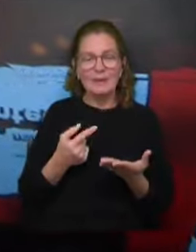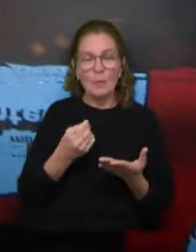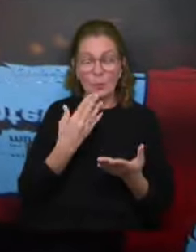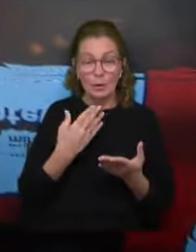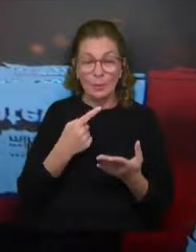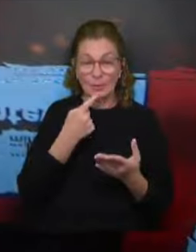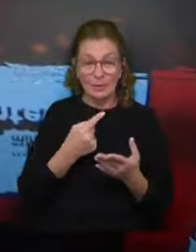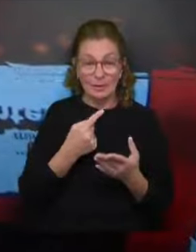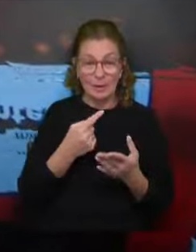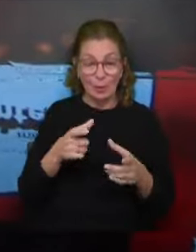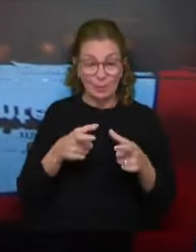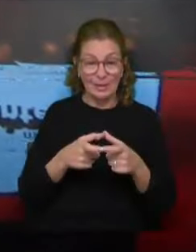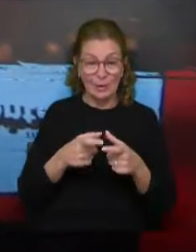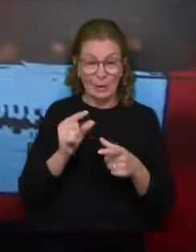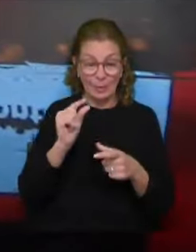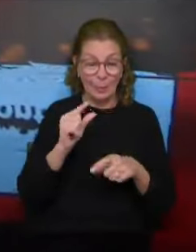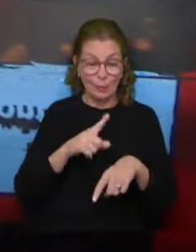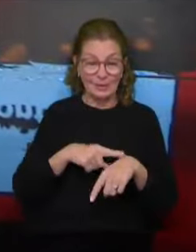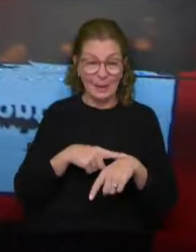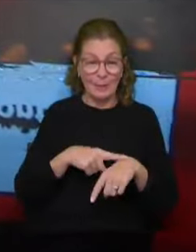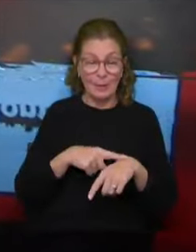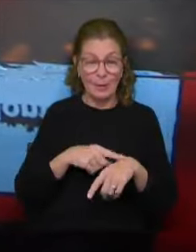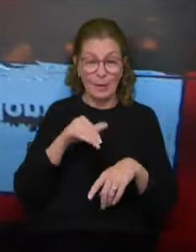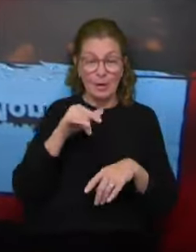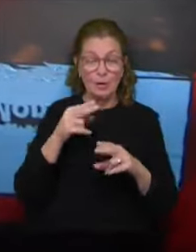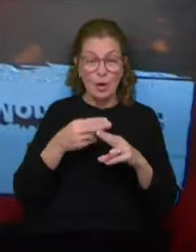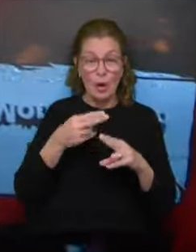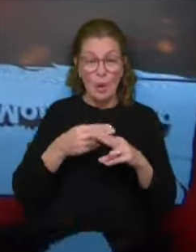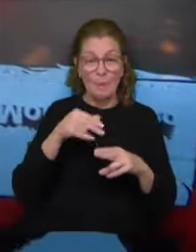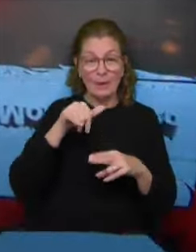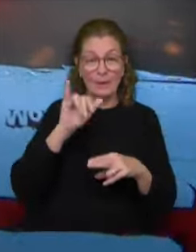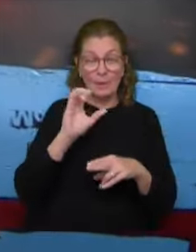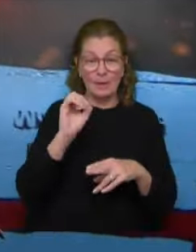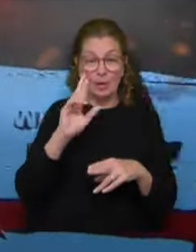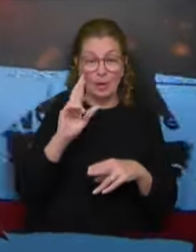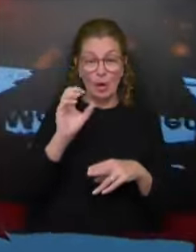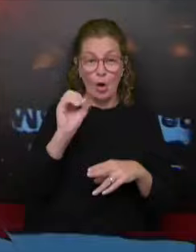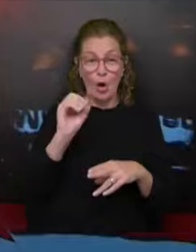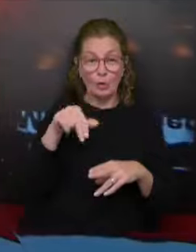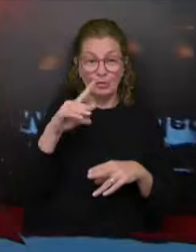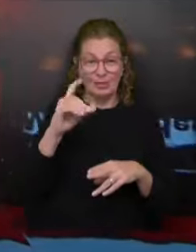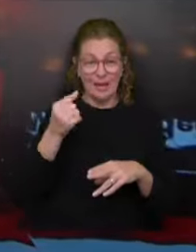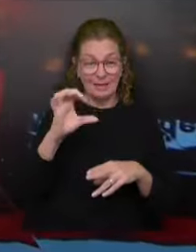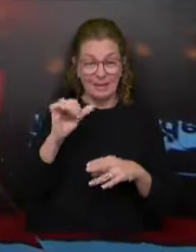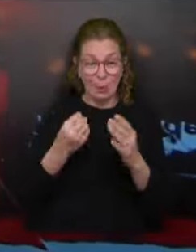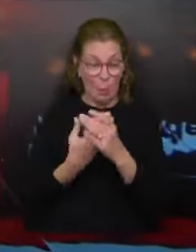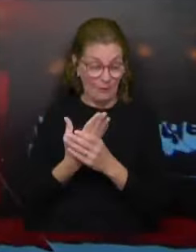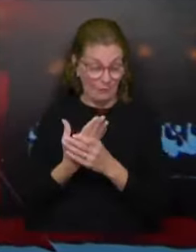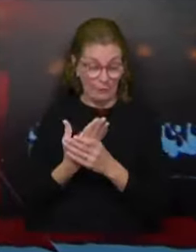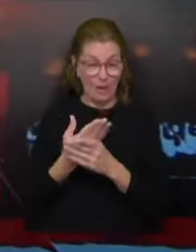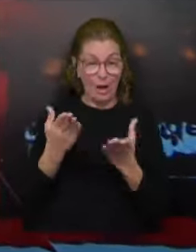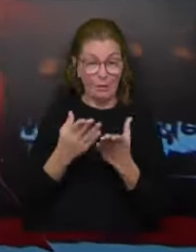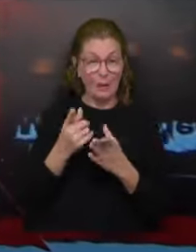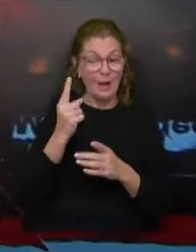Bueno, como estamos diciendo, disco que salió hace nada, vayan, pues se llama Microondas, pónganlo en ahora, le dan seguir en Spotify. Y después, además que lo